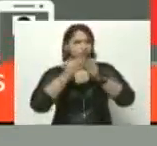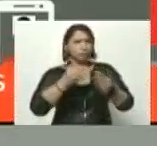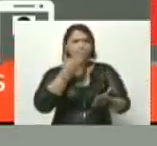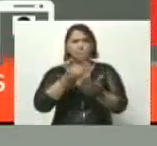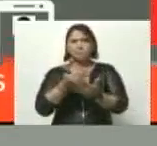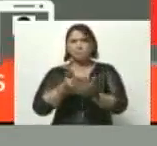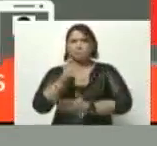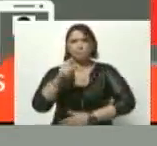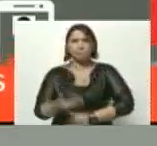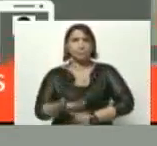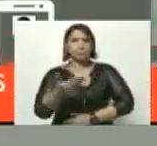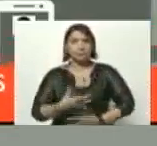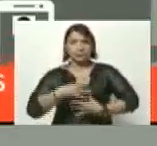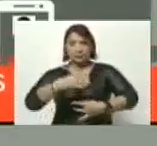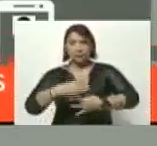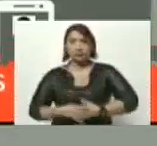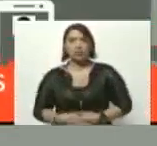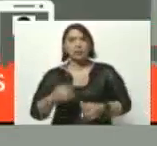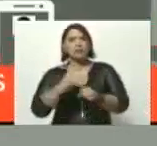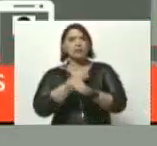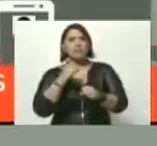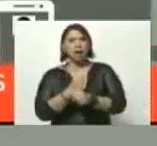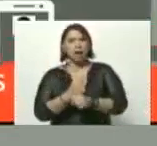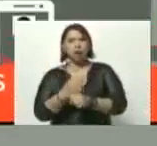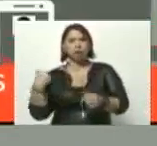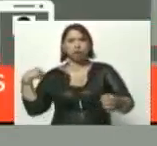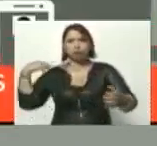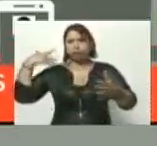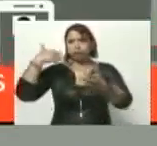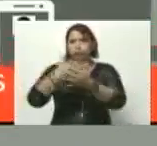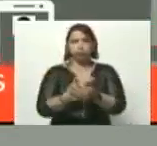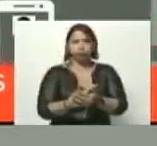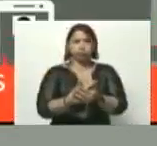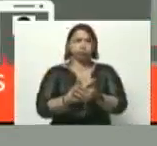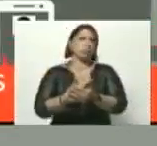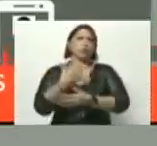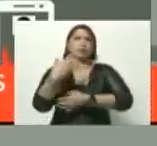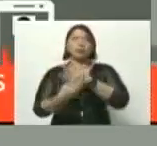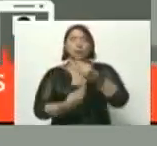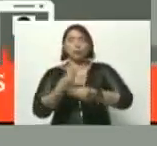Muy, muy interesante es el trabajo que vienen desempeñando.